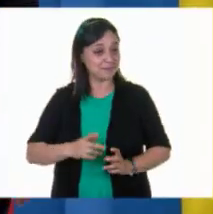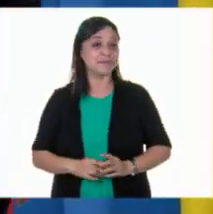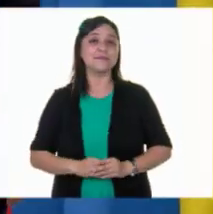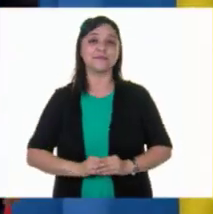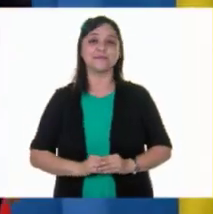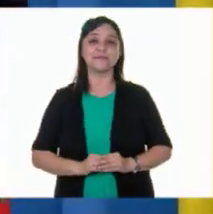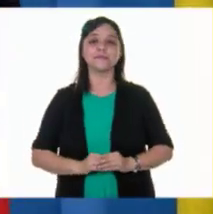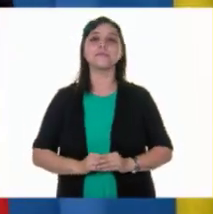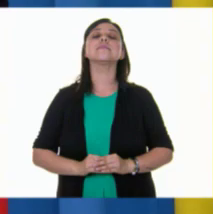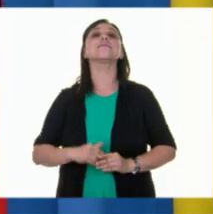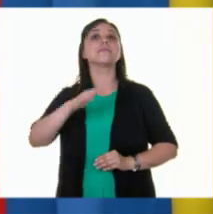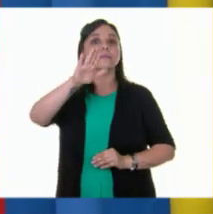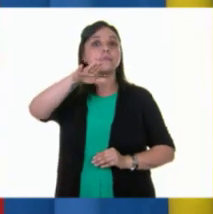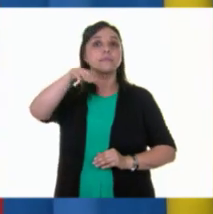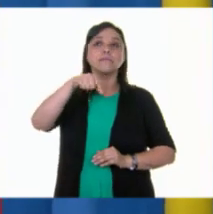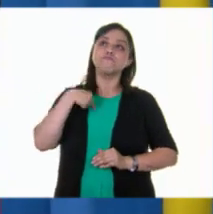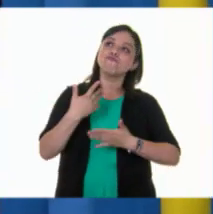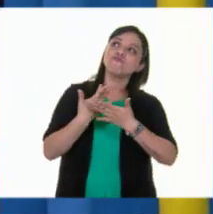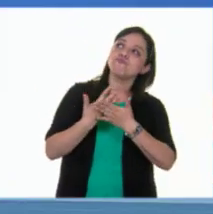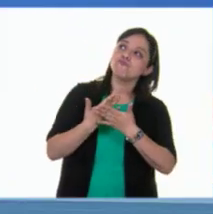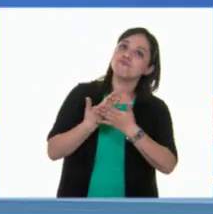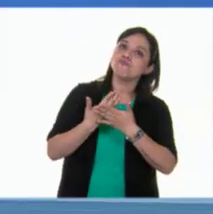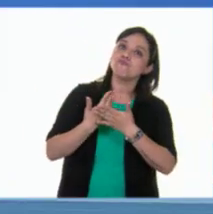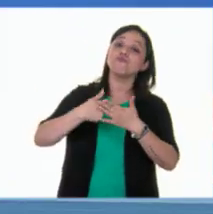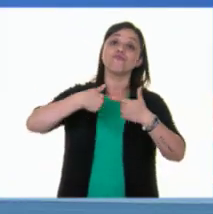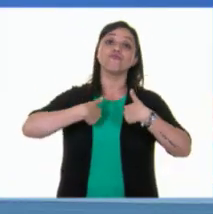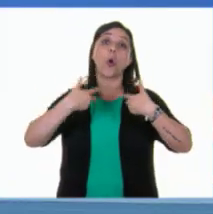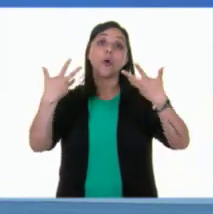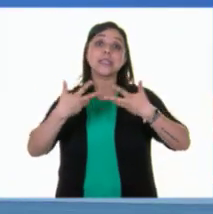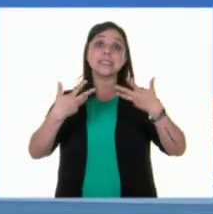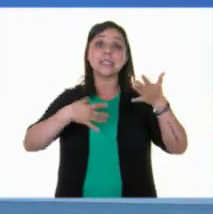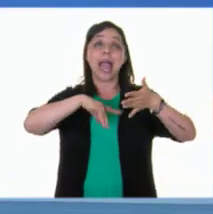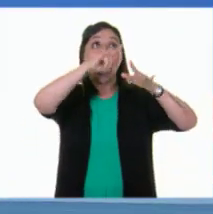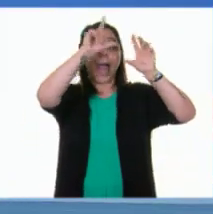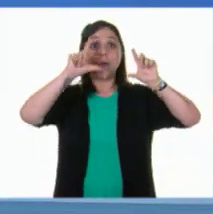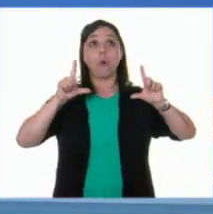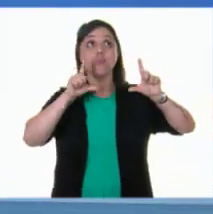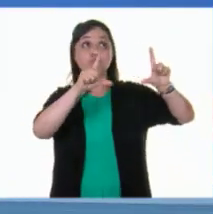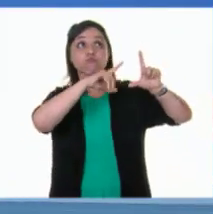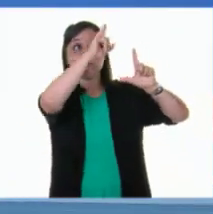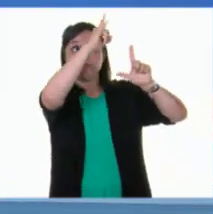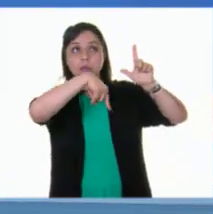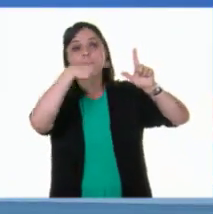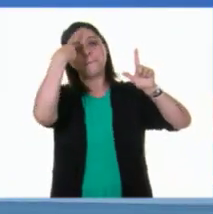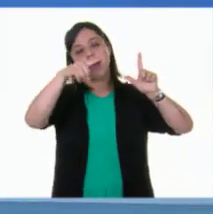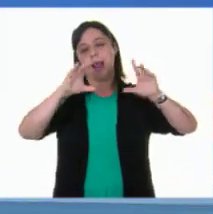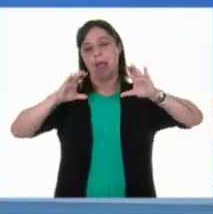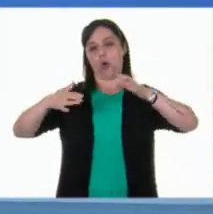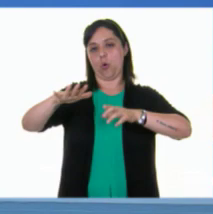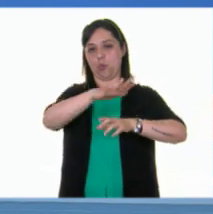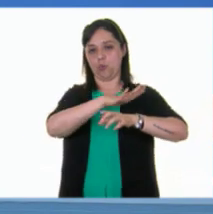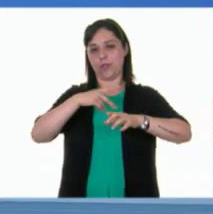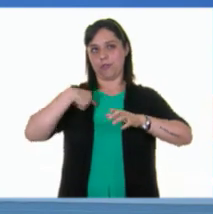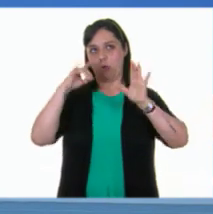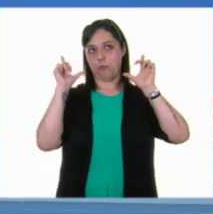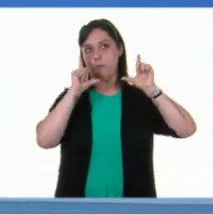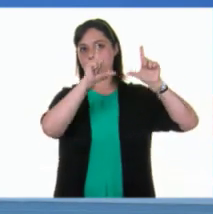¡Hola! Oigan, en lo que llegaban yo decidí hacer un cartel para pegarlo en mi comunidad. Miren. A ver,